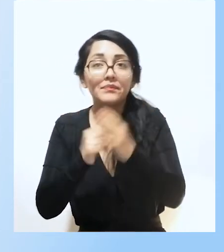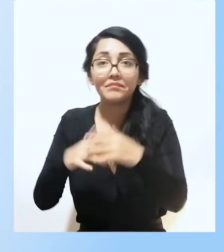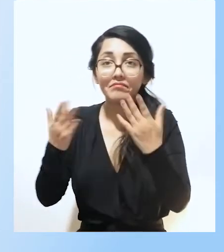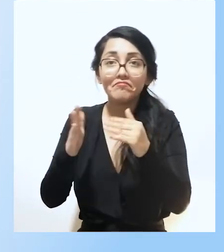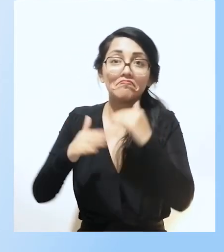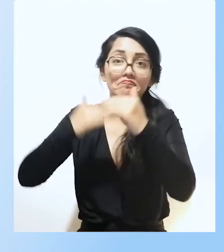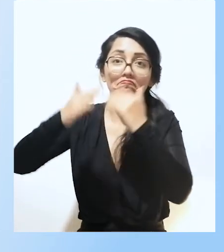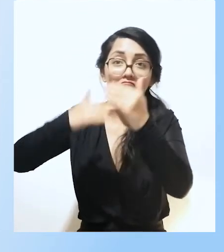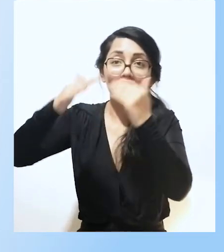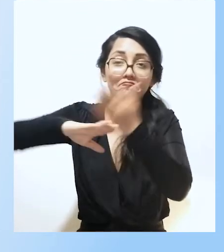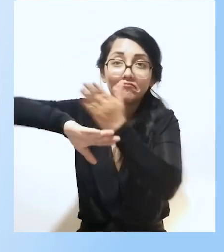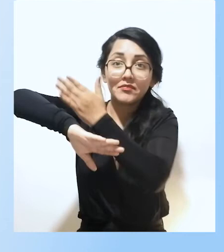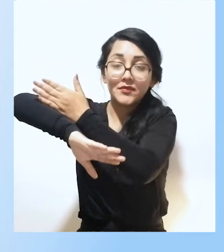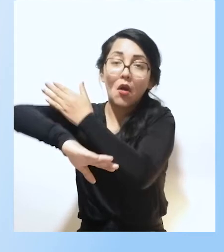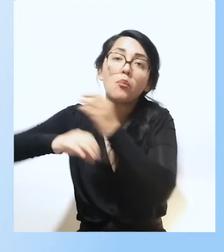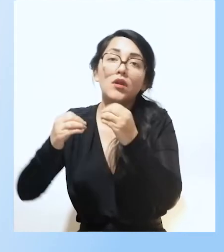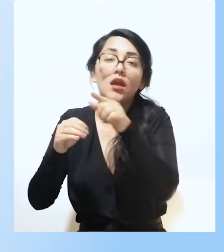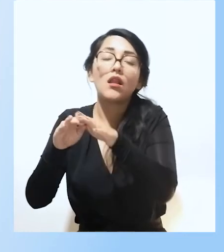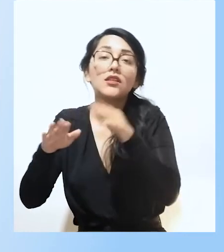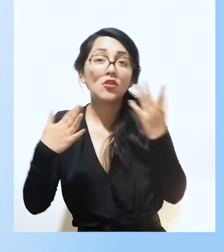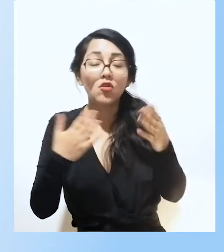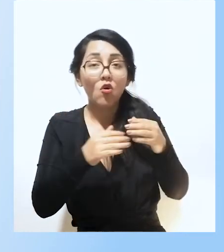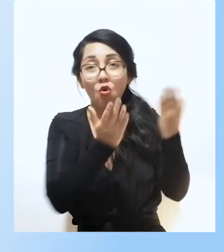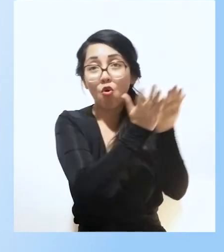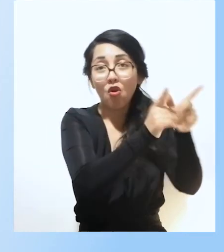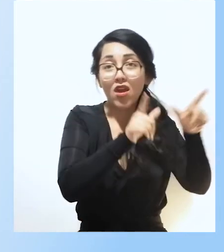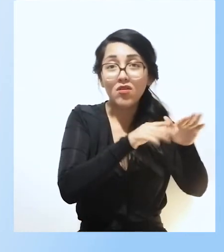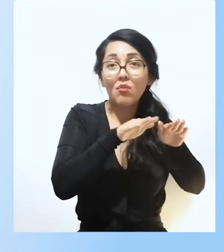supuesto, disminuimos el retraso escolar.